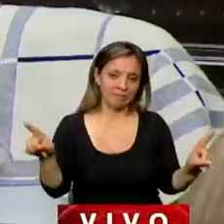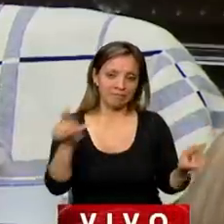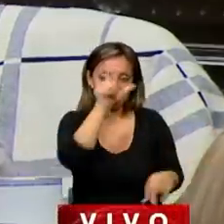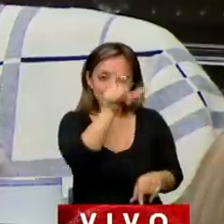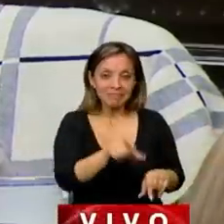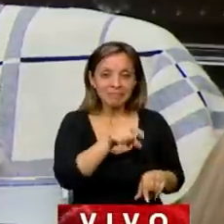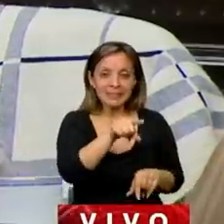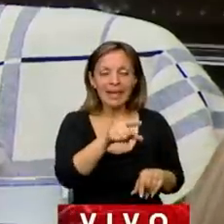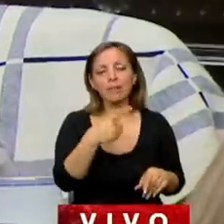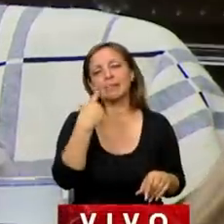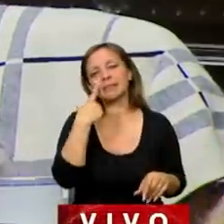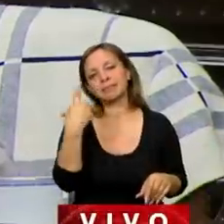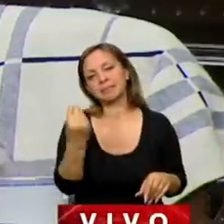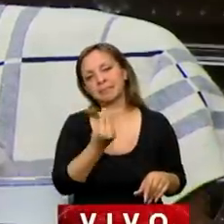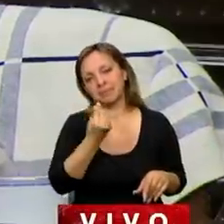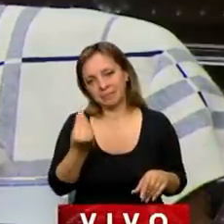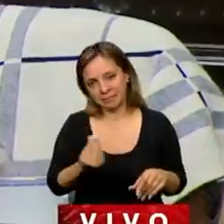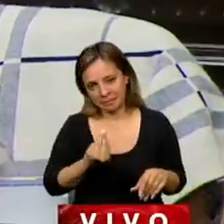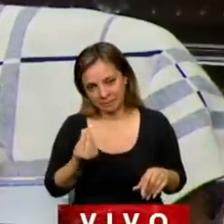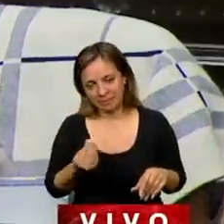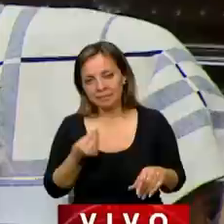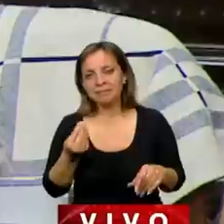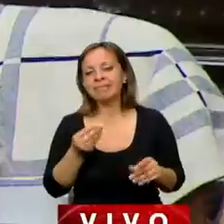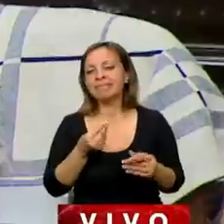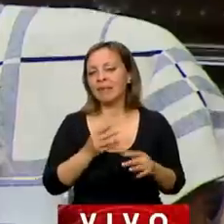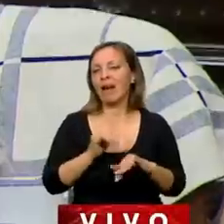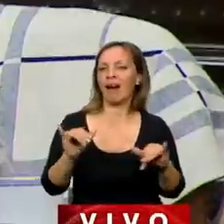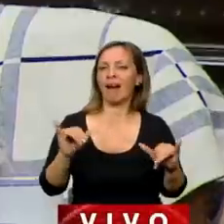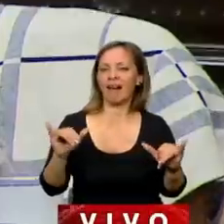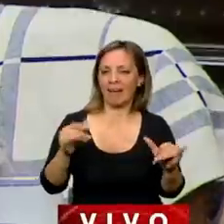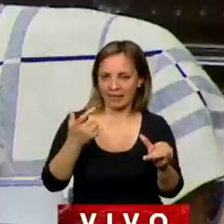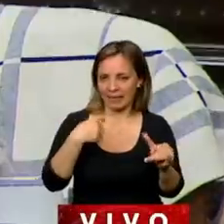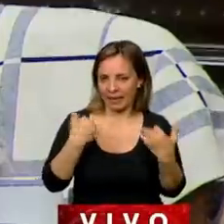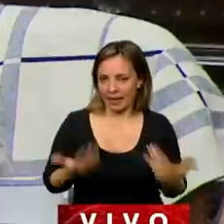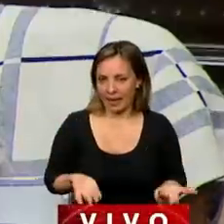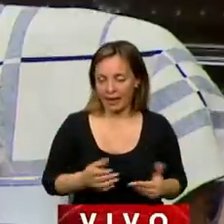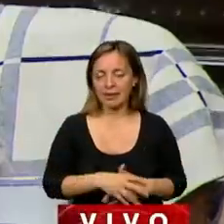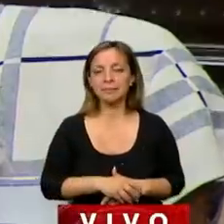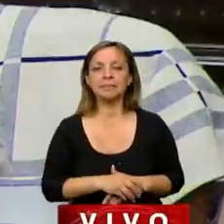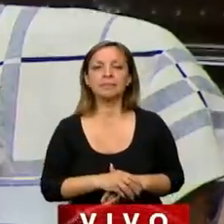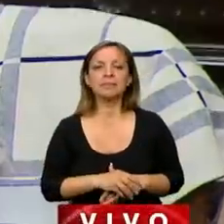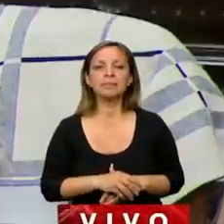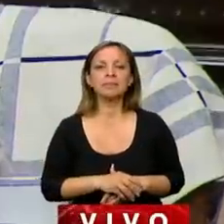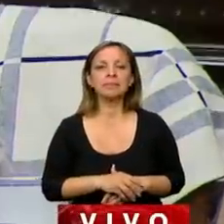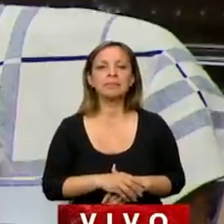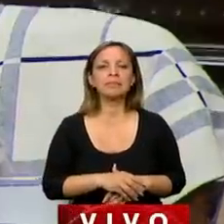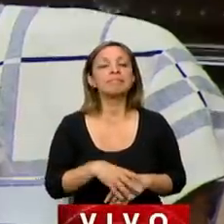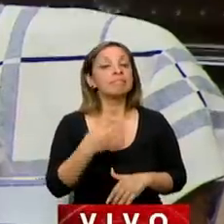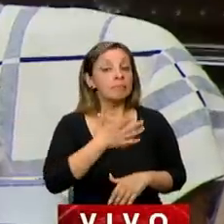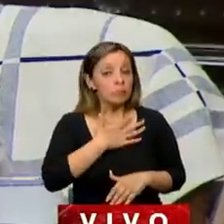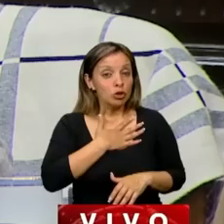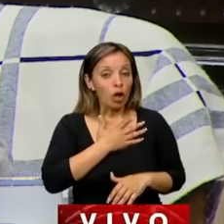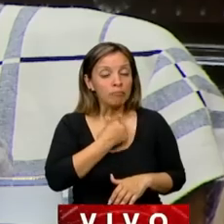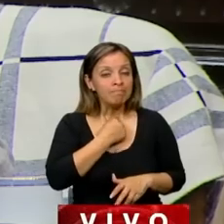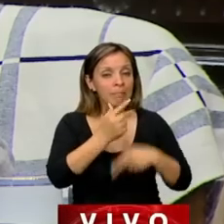uso vivaracho de la publicidad que quiere hacer. Ahora, lo que quiero hablar no es